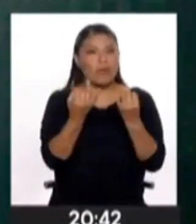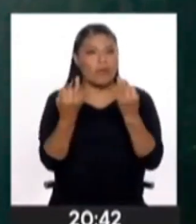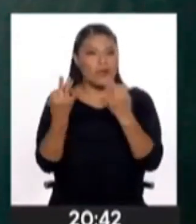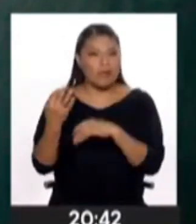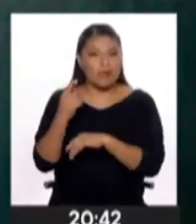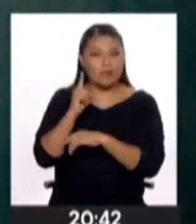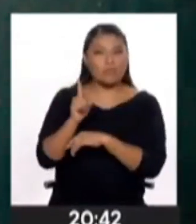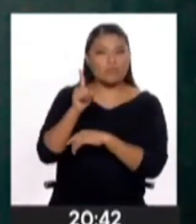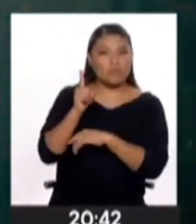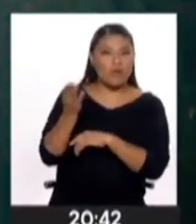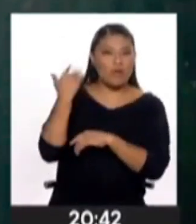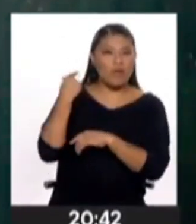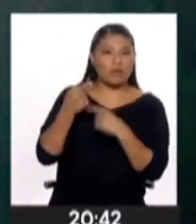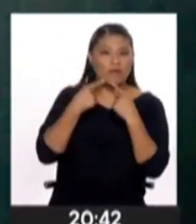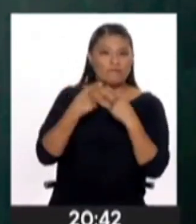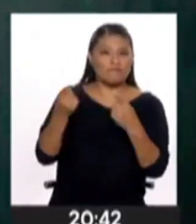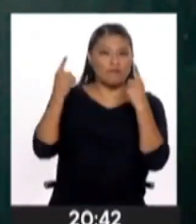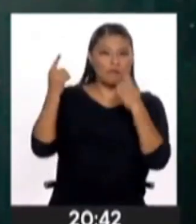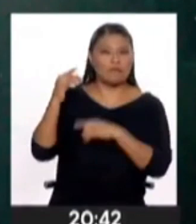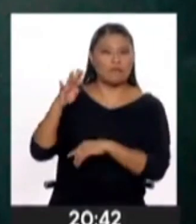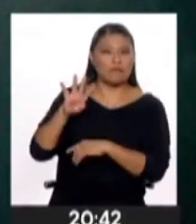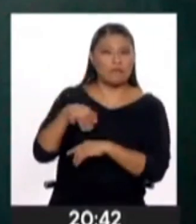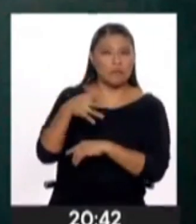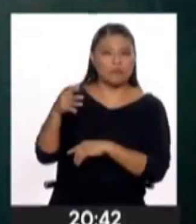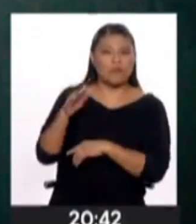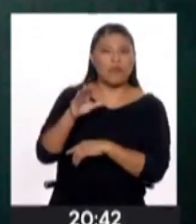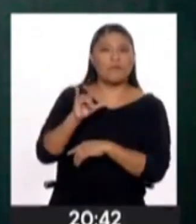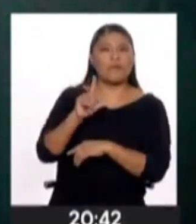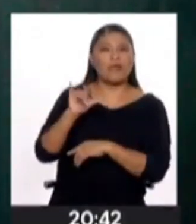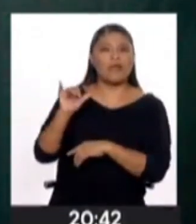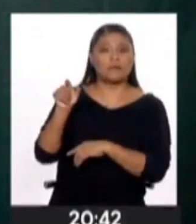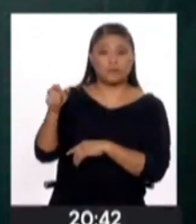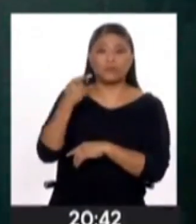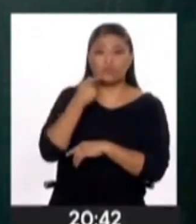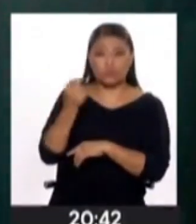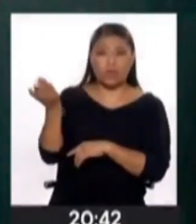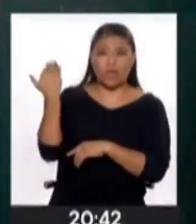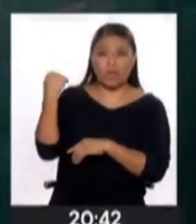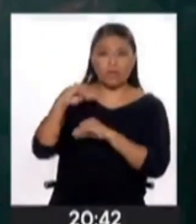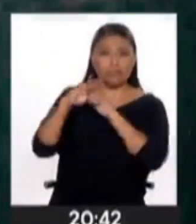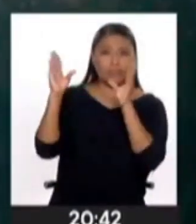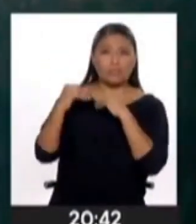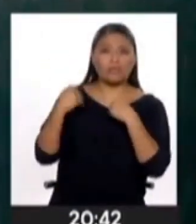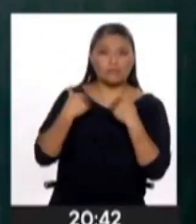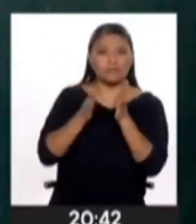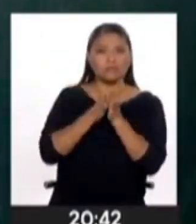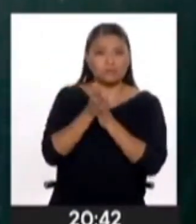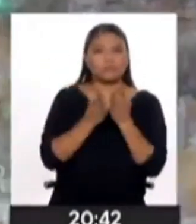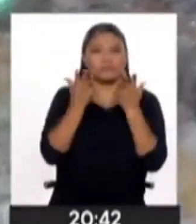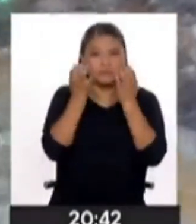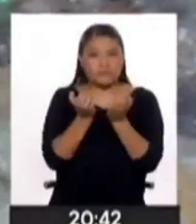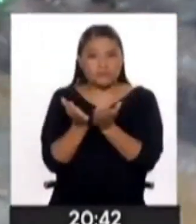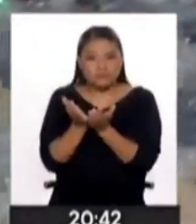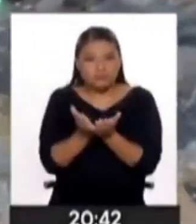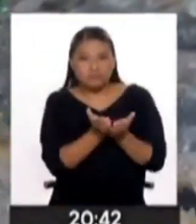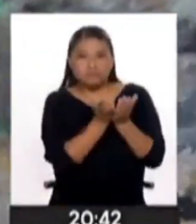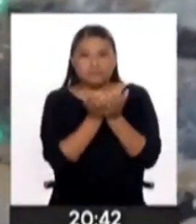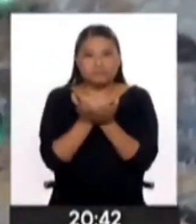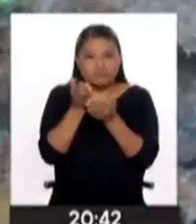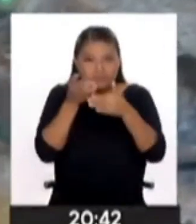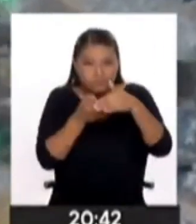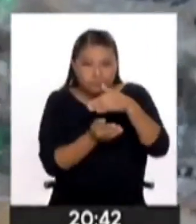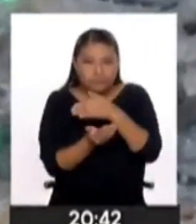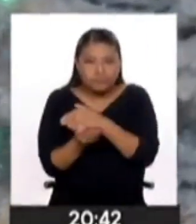el multimillonario británico Hamish Harding, quien dijo hace unos días que participaría pues en